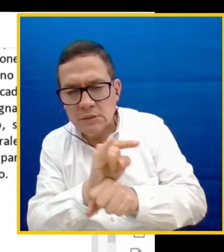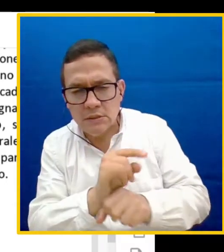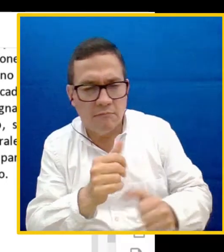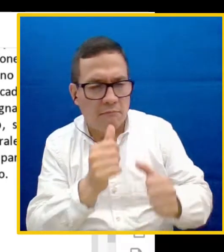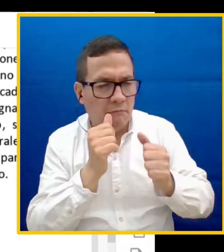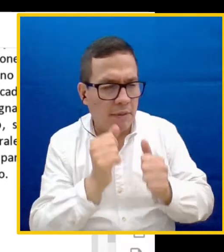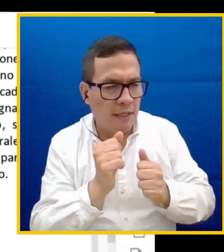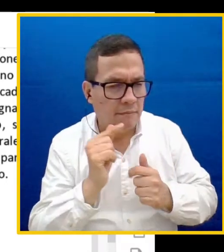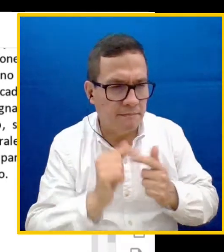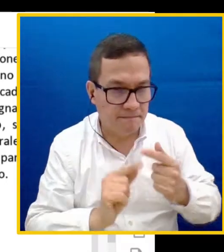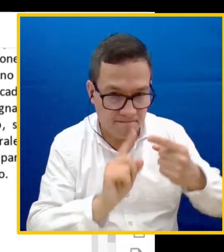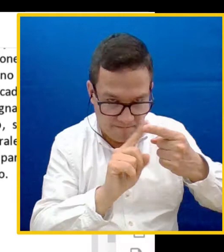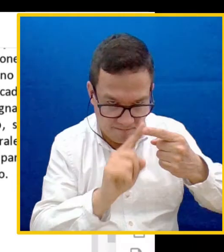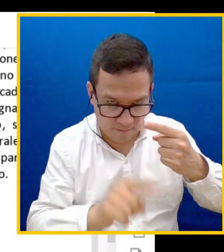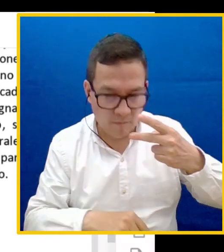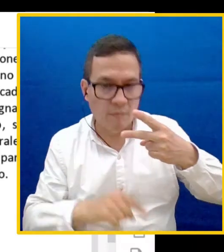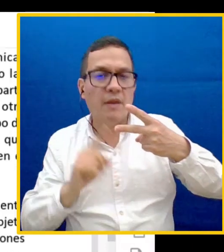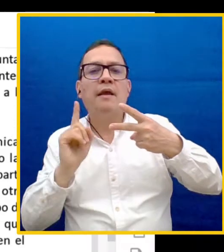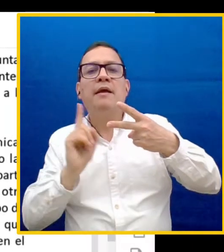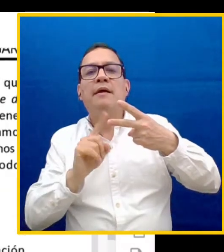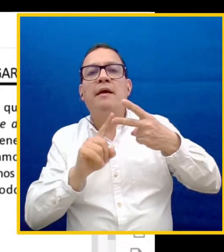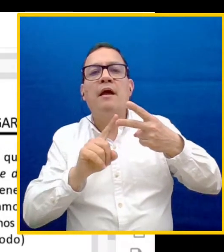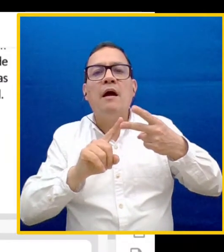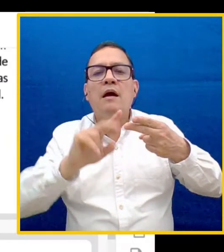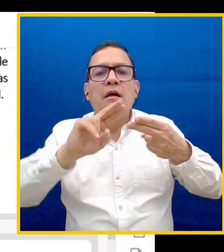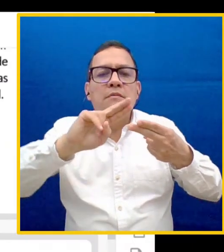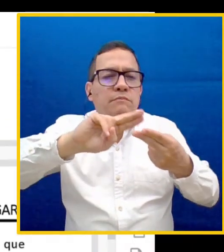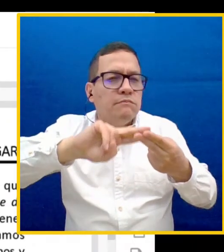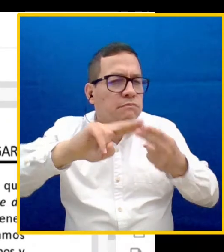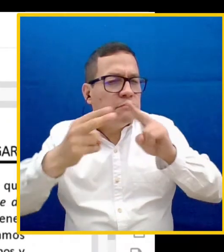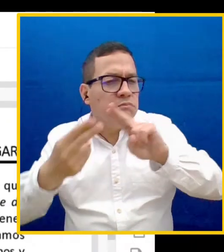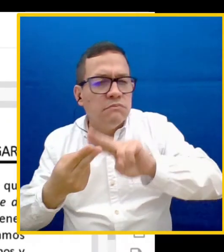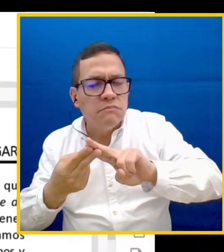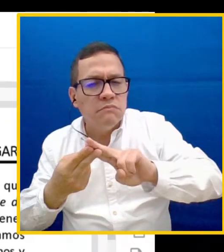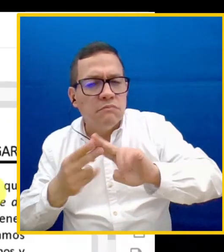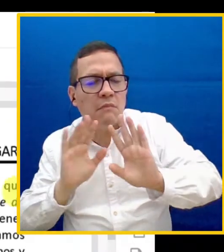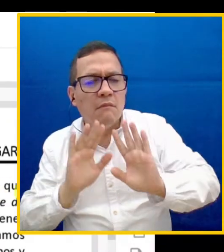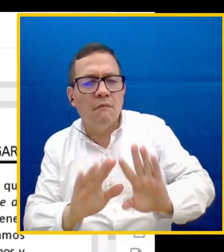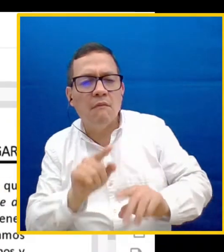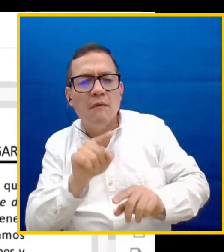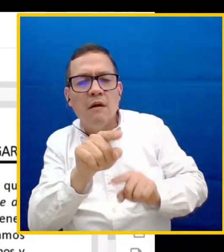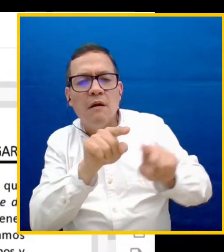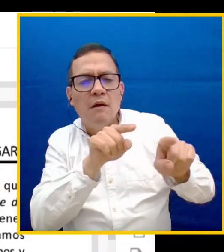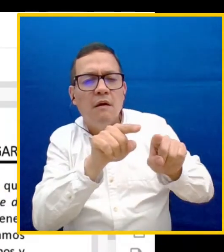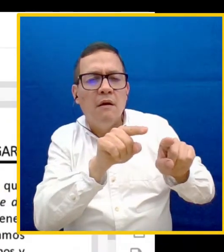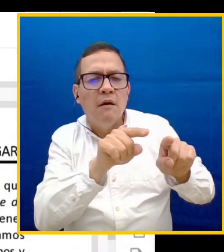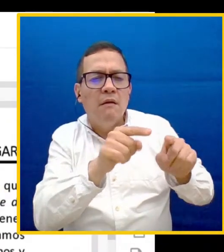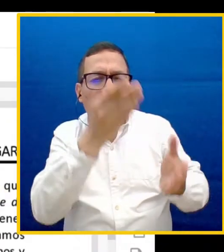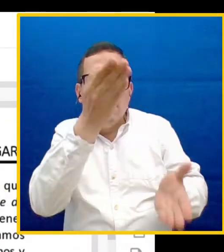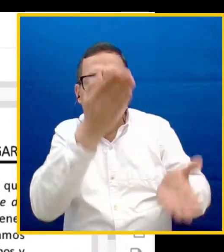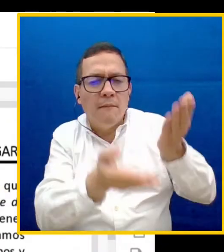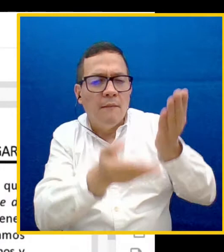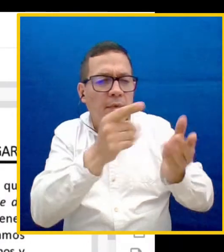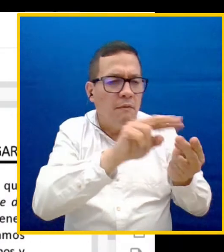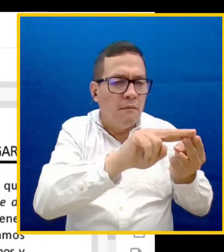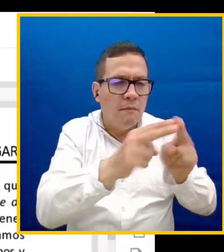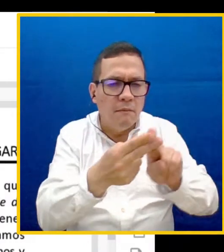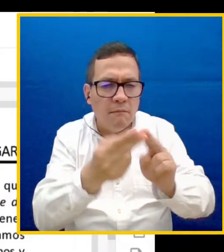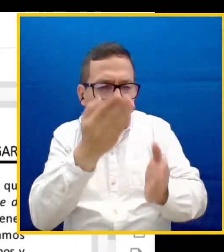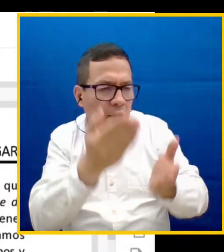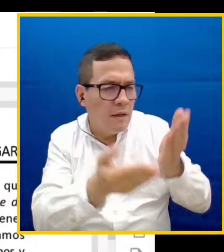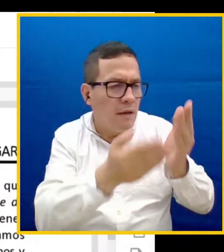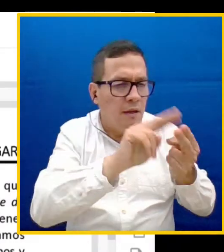segunda característica, las relaciones que podamos establecer entre las variables que